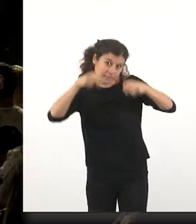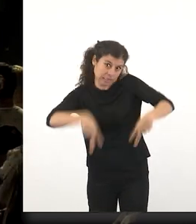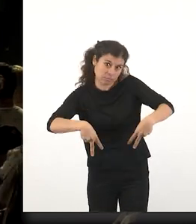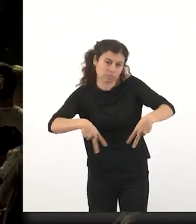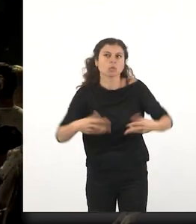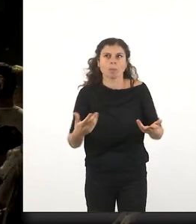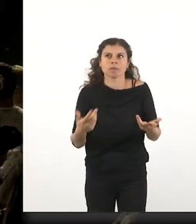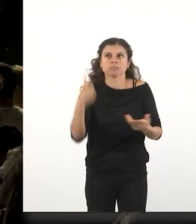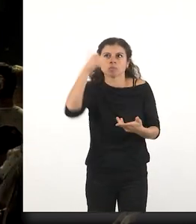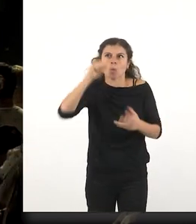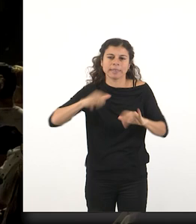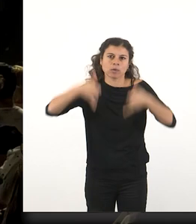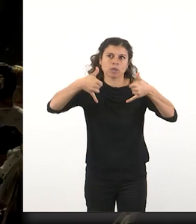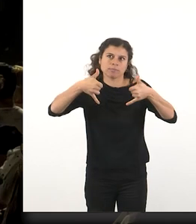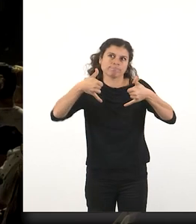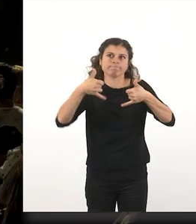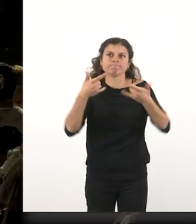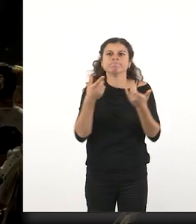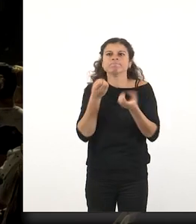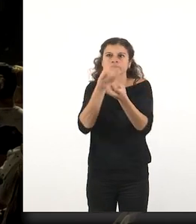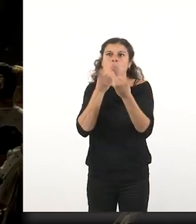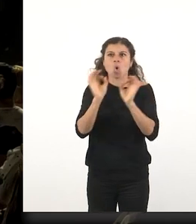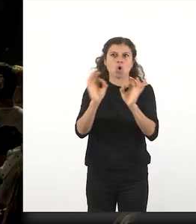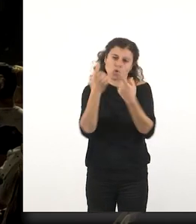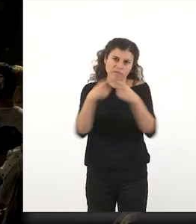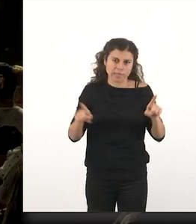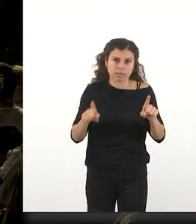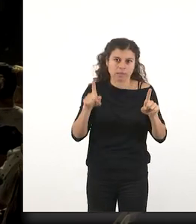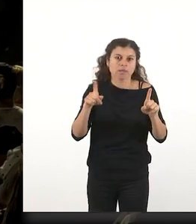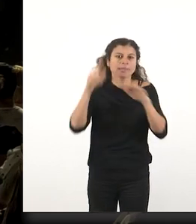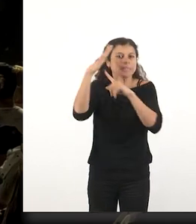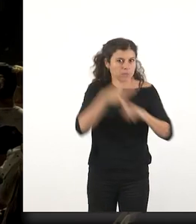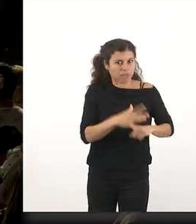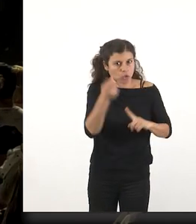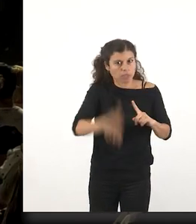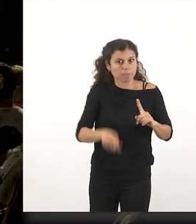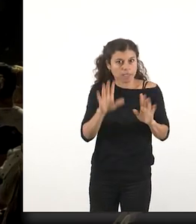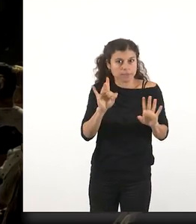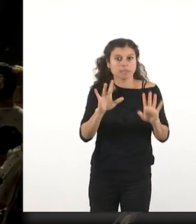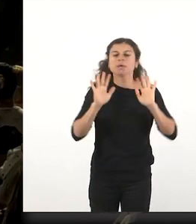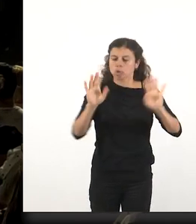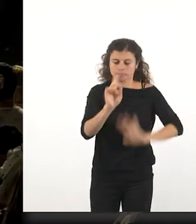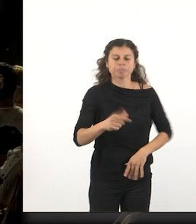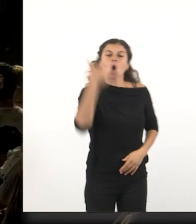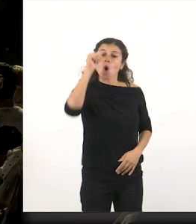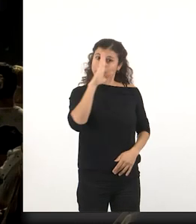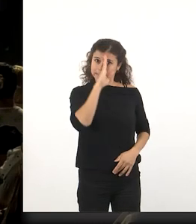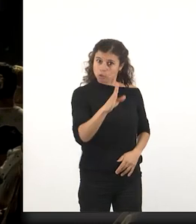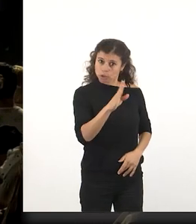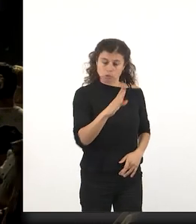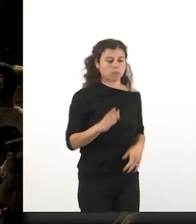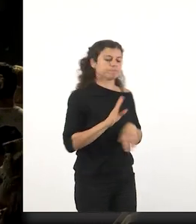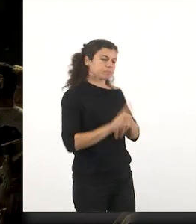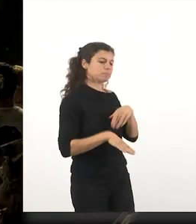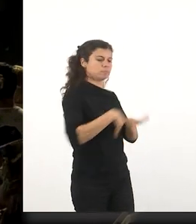pongo tío con tacones, otro monólogo. De discriminación también que me he explicado, ¿eh? No, no, un tío heterosexual en un callejón oscuro, que cualquier mujer del mundo le